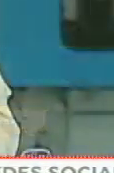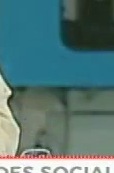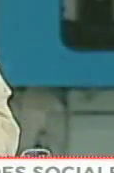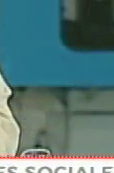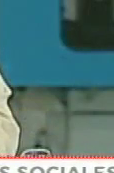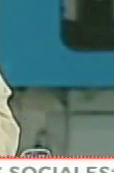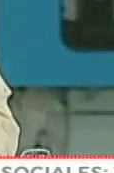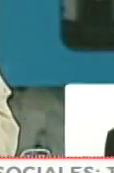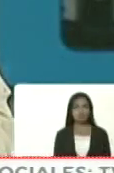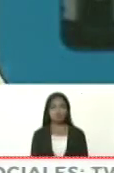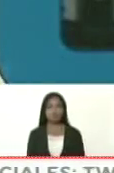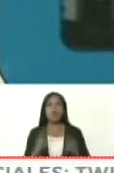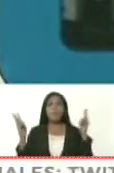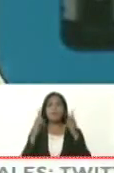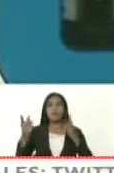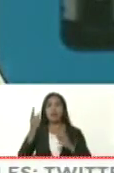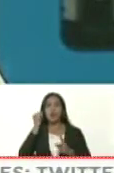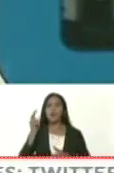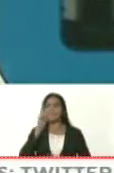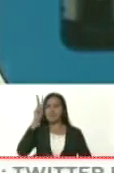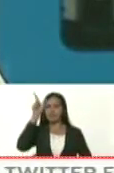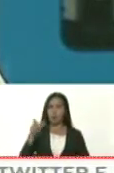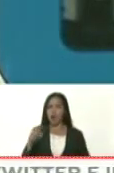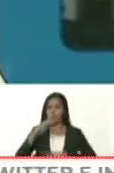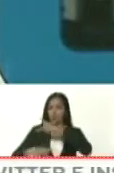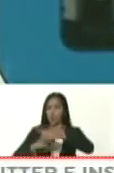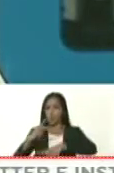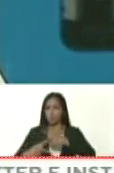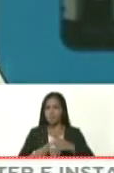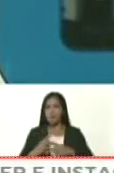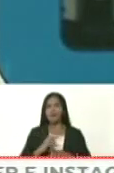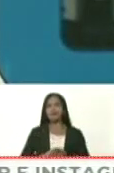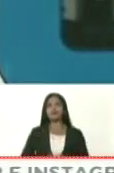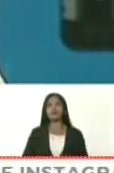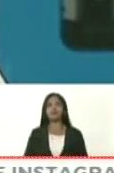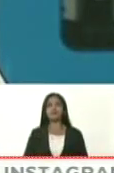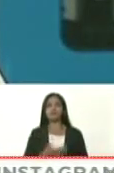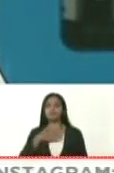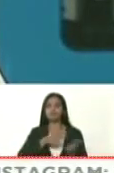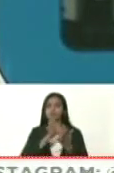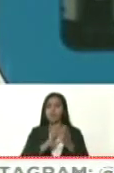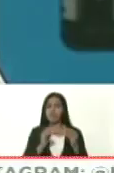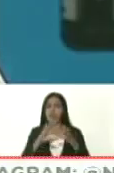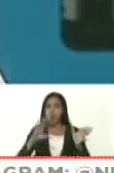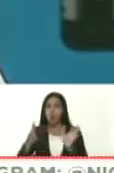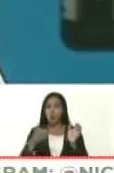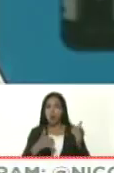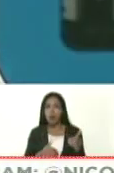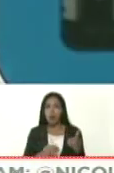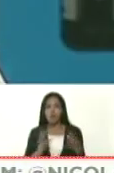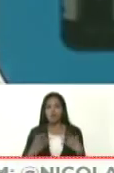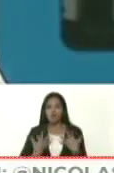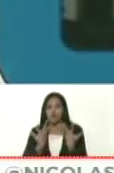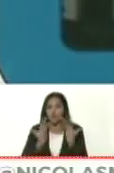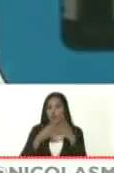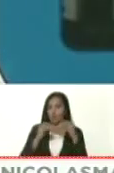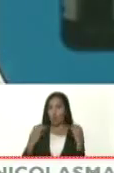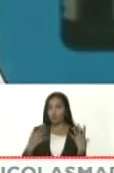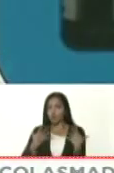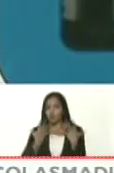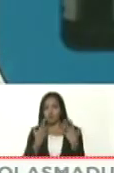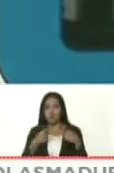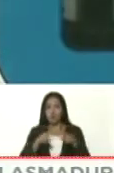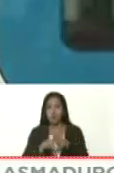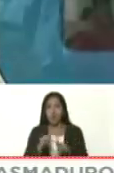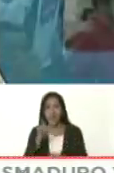Y que viva la mujer venezolana, la mujer productiva. Garantizar los CLAP. Mira, se alborotaron, pues. Se